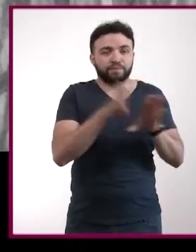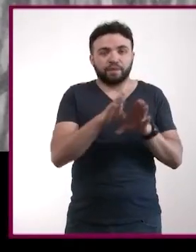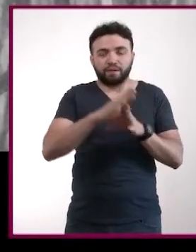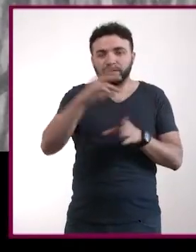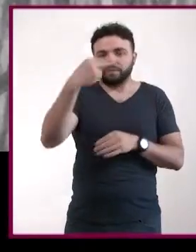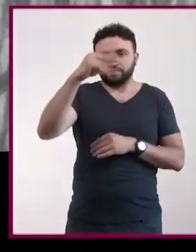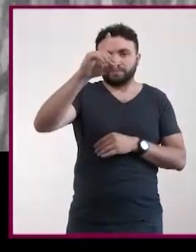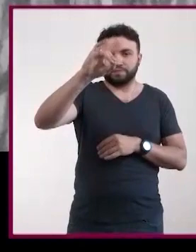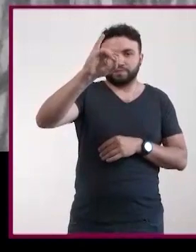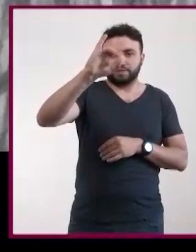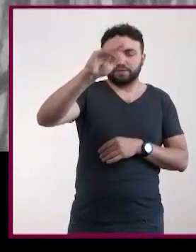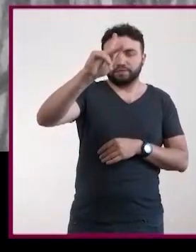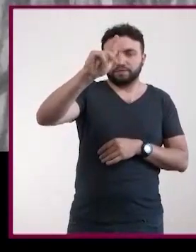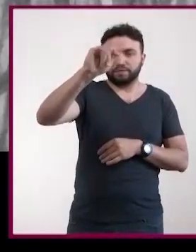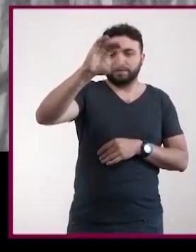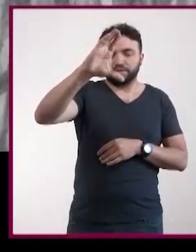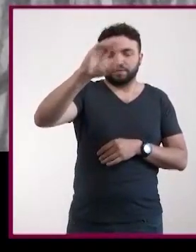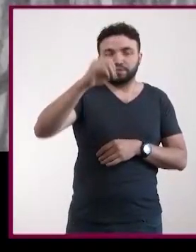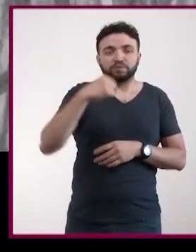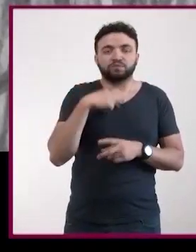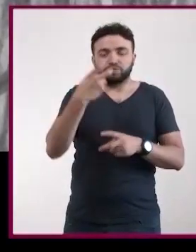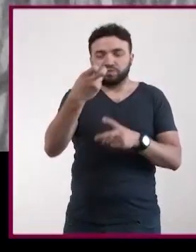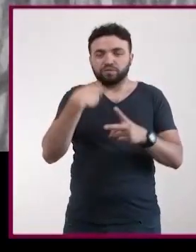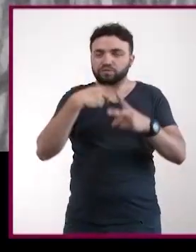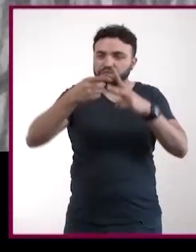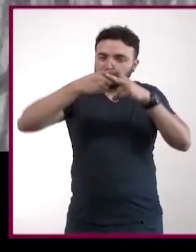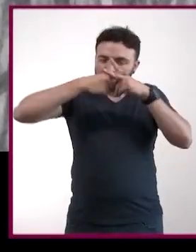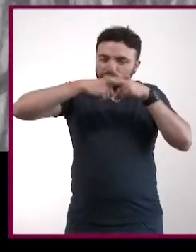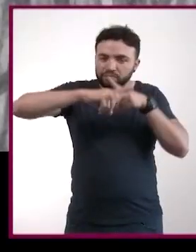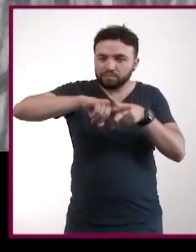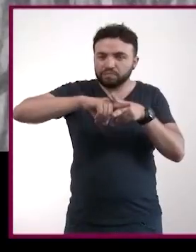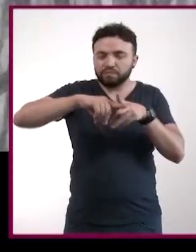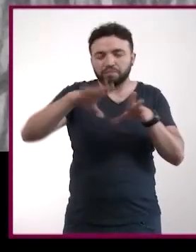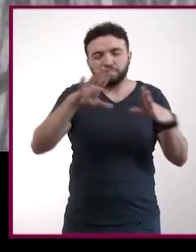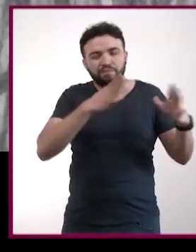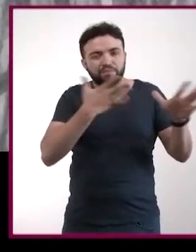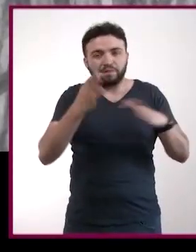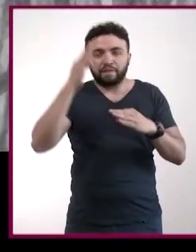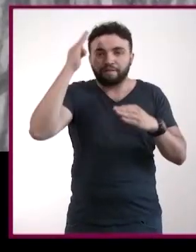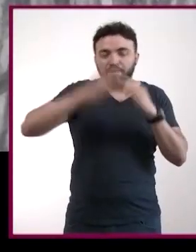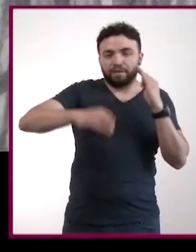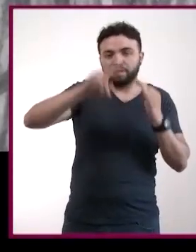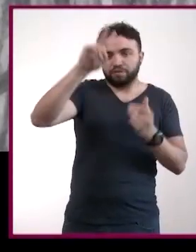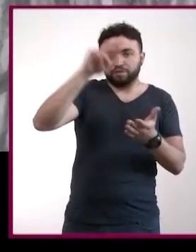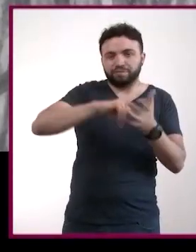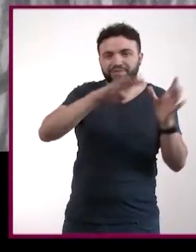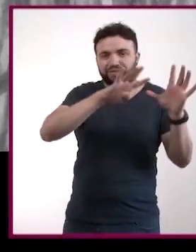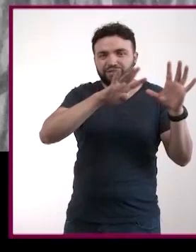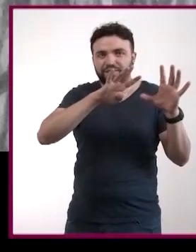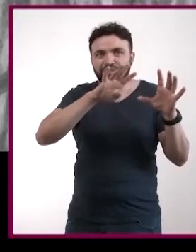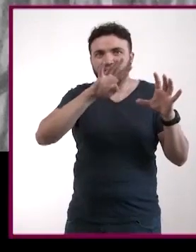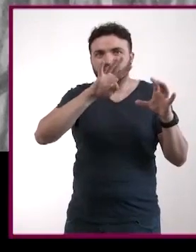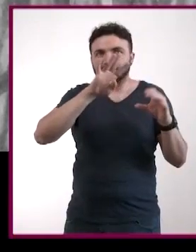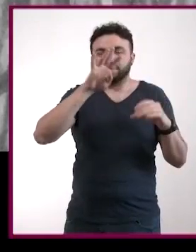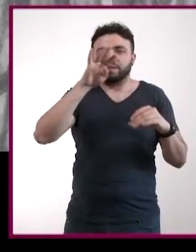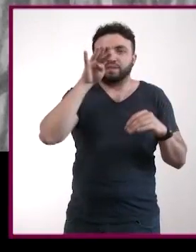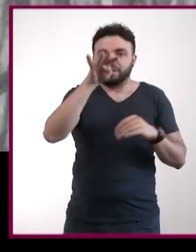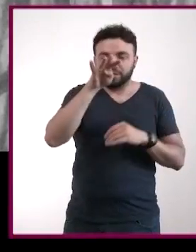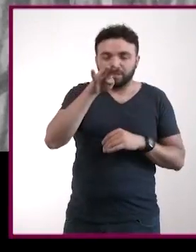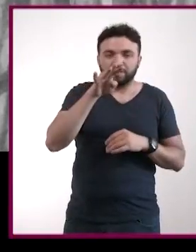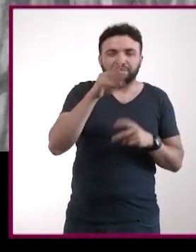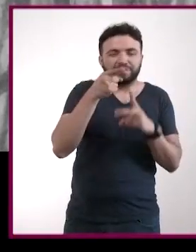díptico que comencé a finales del 2019, más o menos, principios del